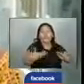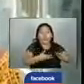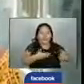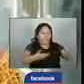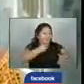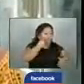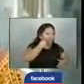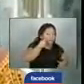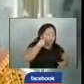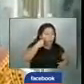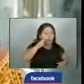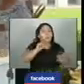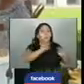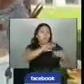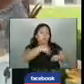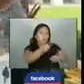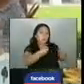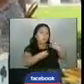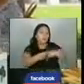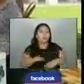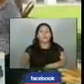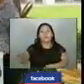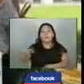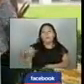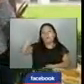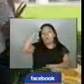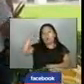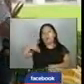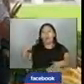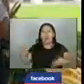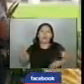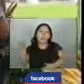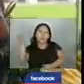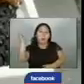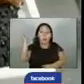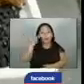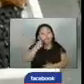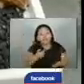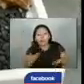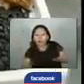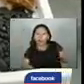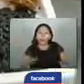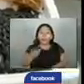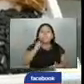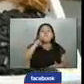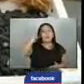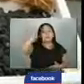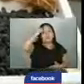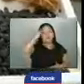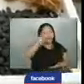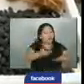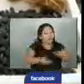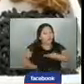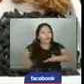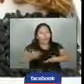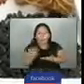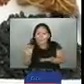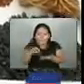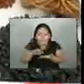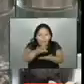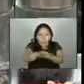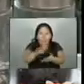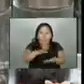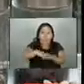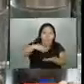cosechamos para poderlas consumir. Las beneficiadas participaron en una exposición donde aprovecharon intercambiar semillas de granos básicos